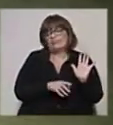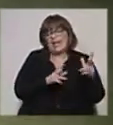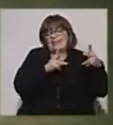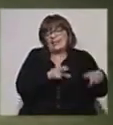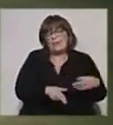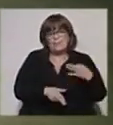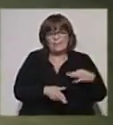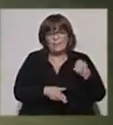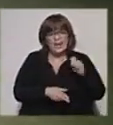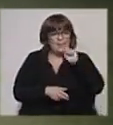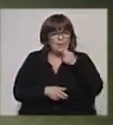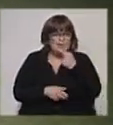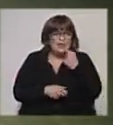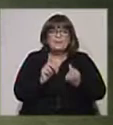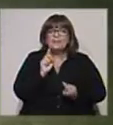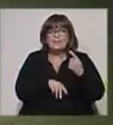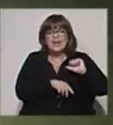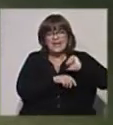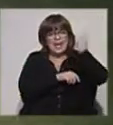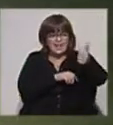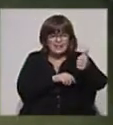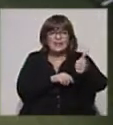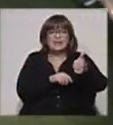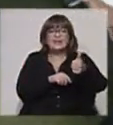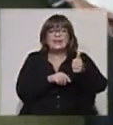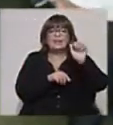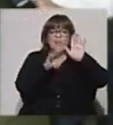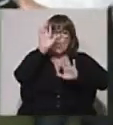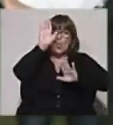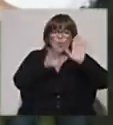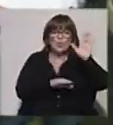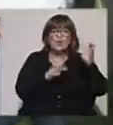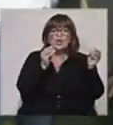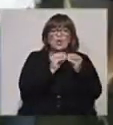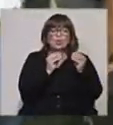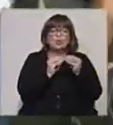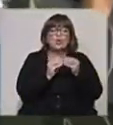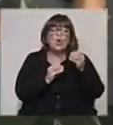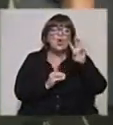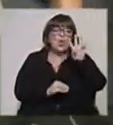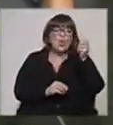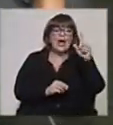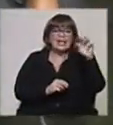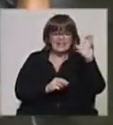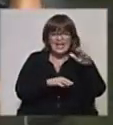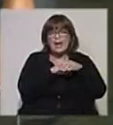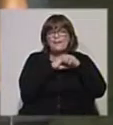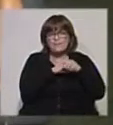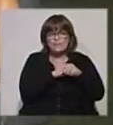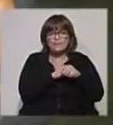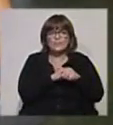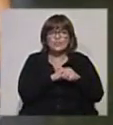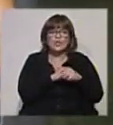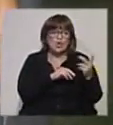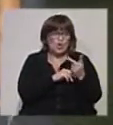divina. Fue mi primer gran título de murgas. El placer de sacarlo con Walter Amor, que es un gran amigo, al cual adoro. La sacamos